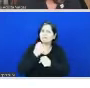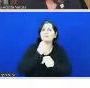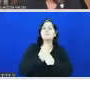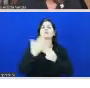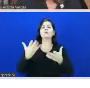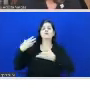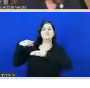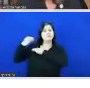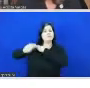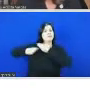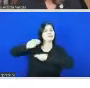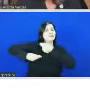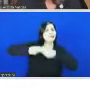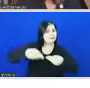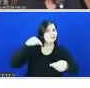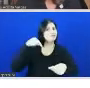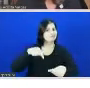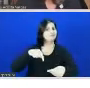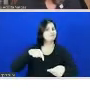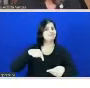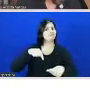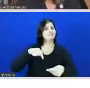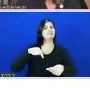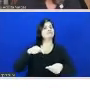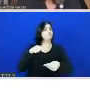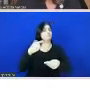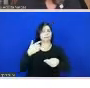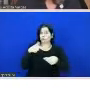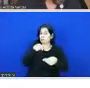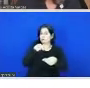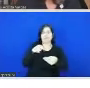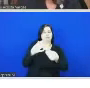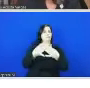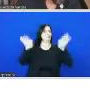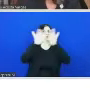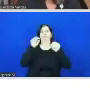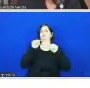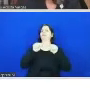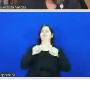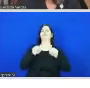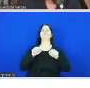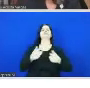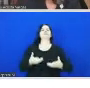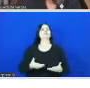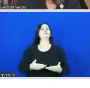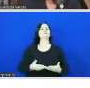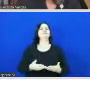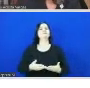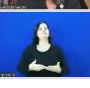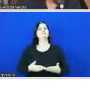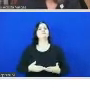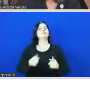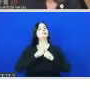mujeres indígenas tiene un fuerte contingente de mujeres jóvenes que están